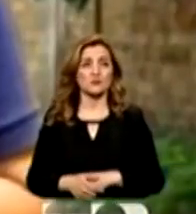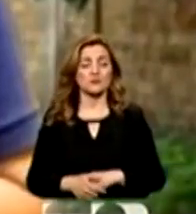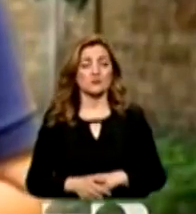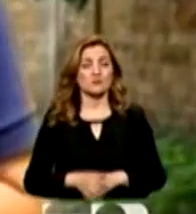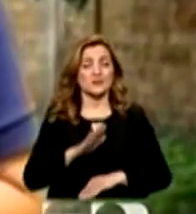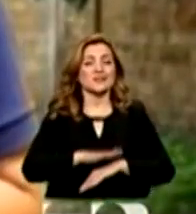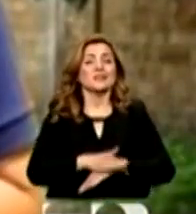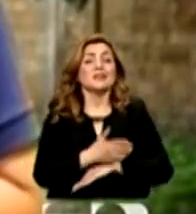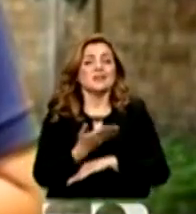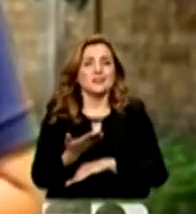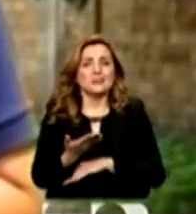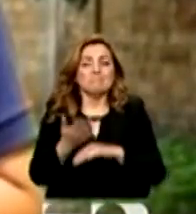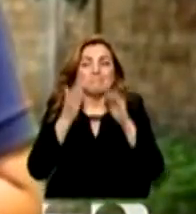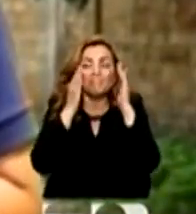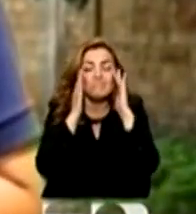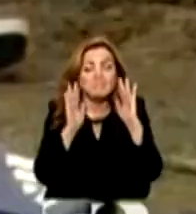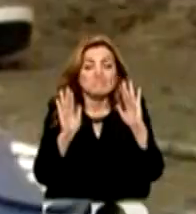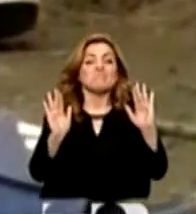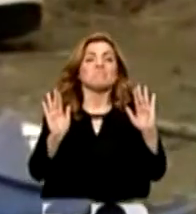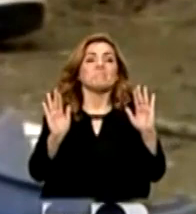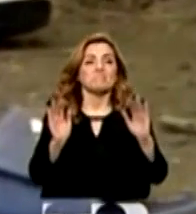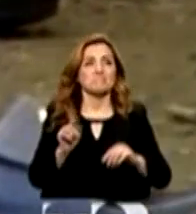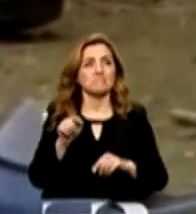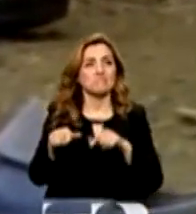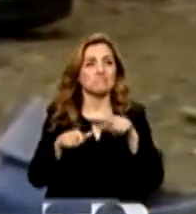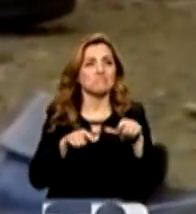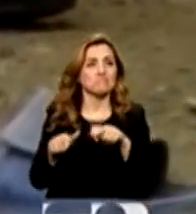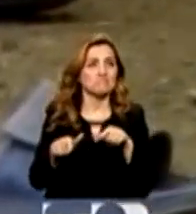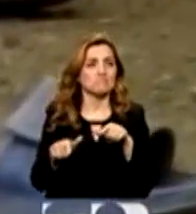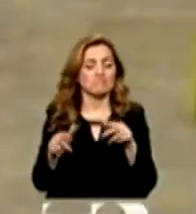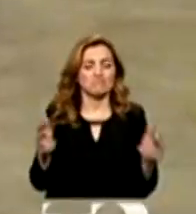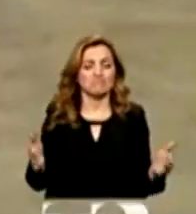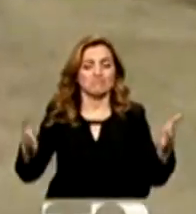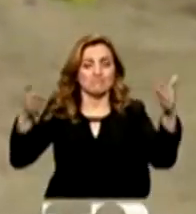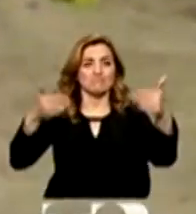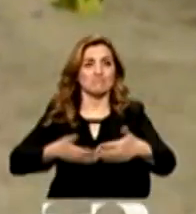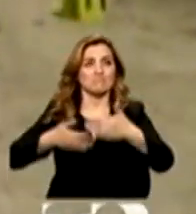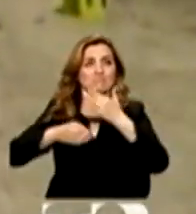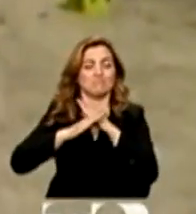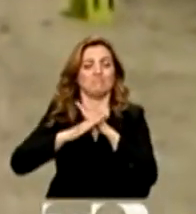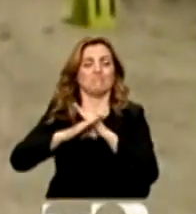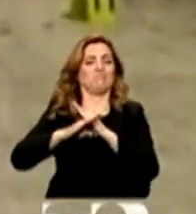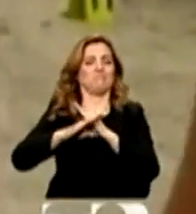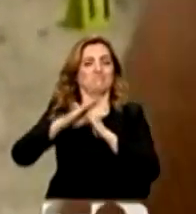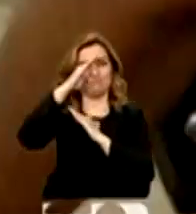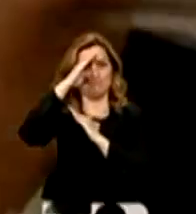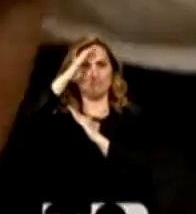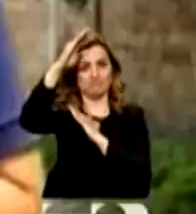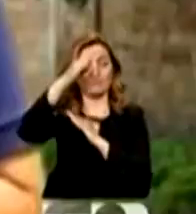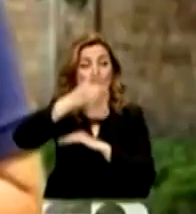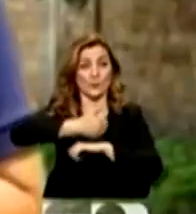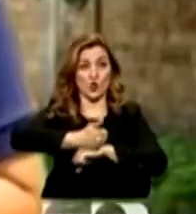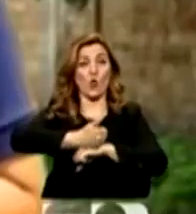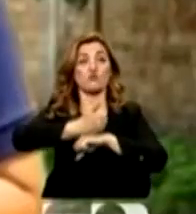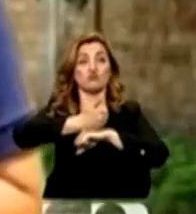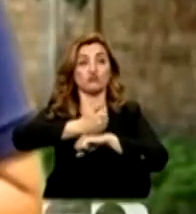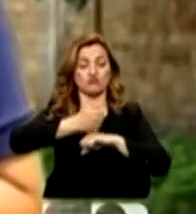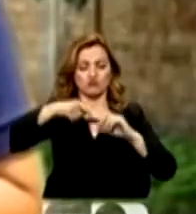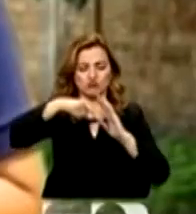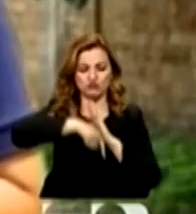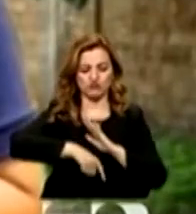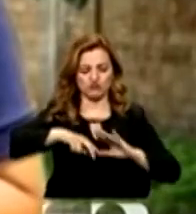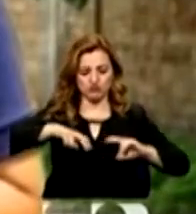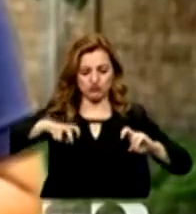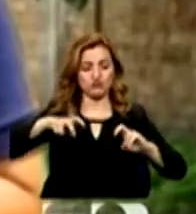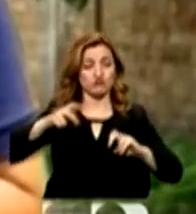causas de este hecho aún se desconocen. El lugar fue cercado por elementos de la Policía Nacional y las autoridades se encuentran investigando